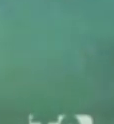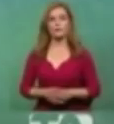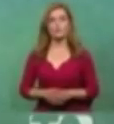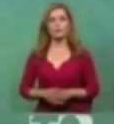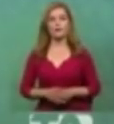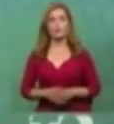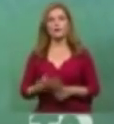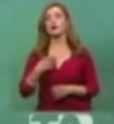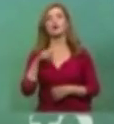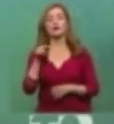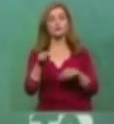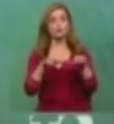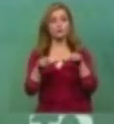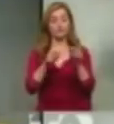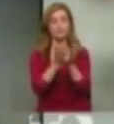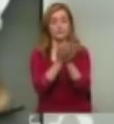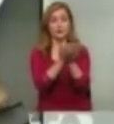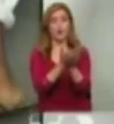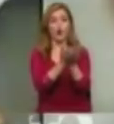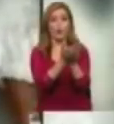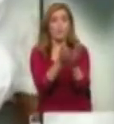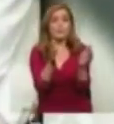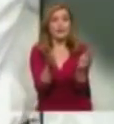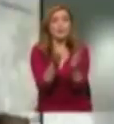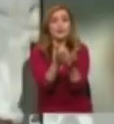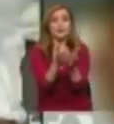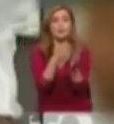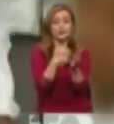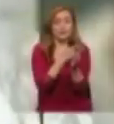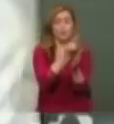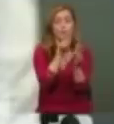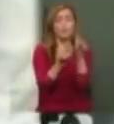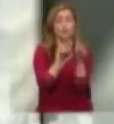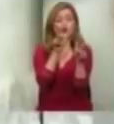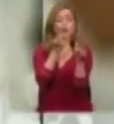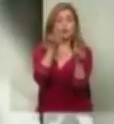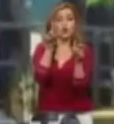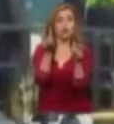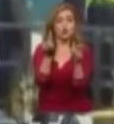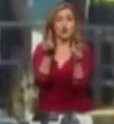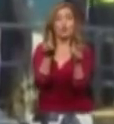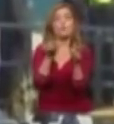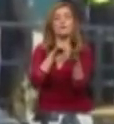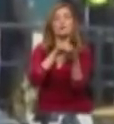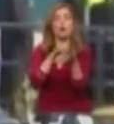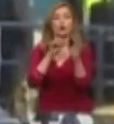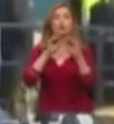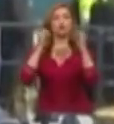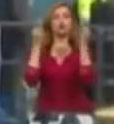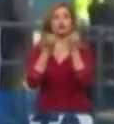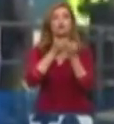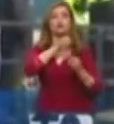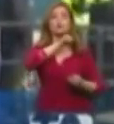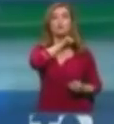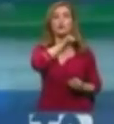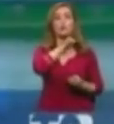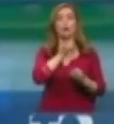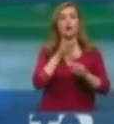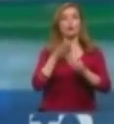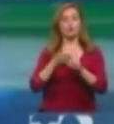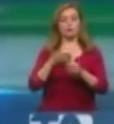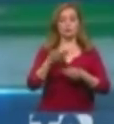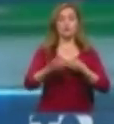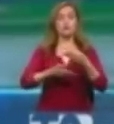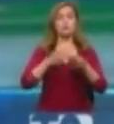En pequeñas lanchas fueron trasladados hasta San Cristóbal en Galápagos 31 miembros de una misma organización delictiva dedicada al